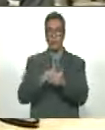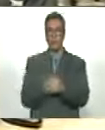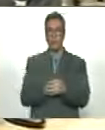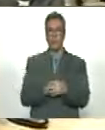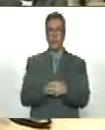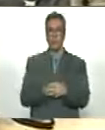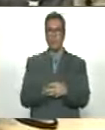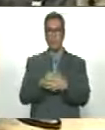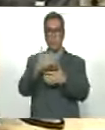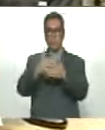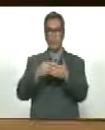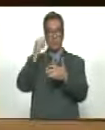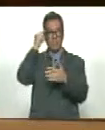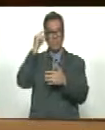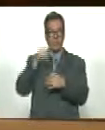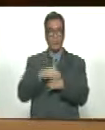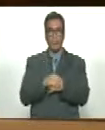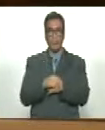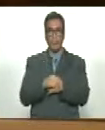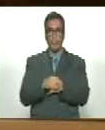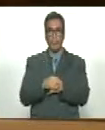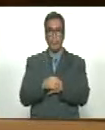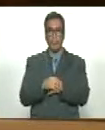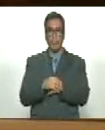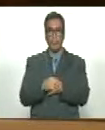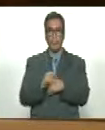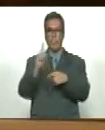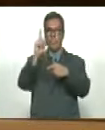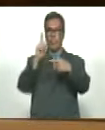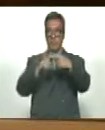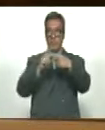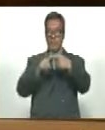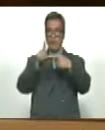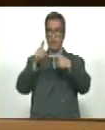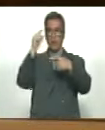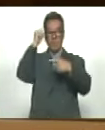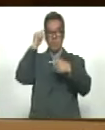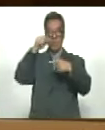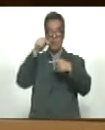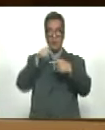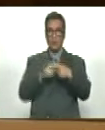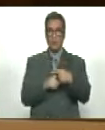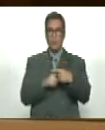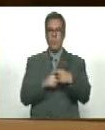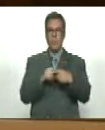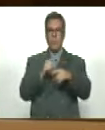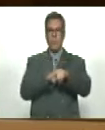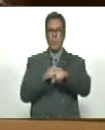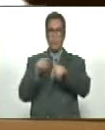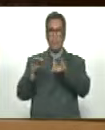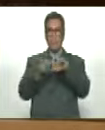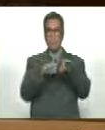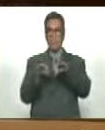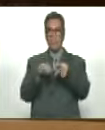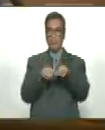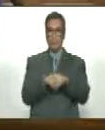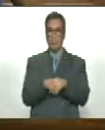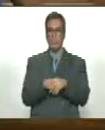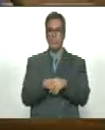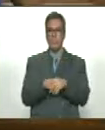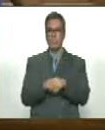aprobado el orden del día. Primer punto del orden del día, ciudadana